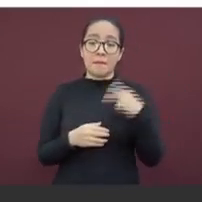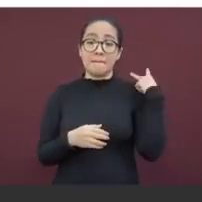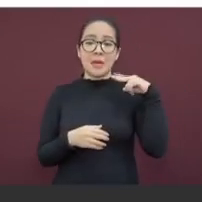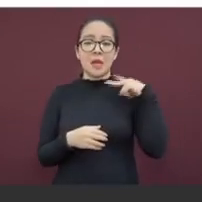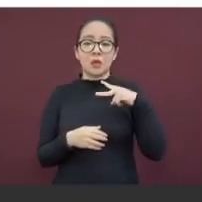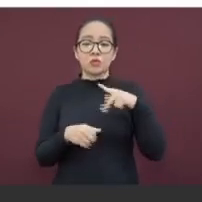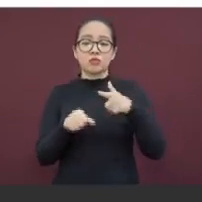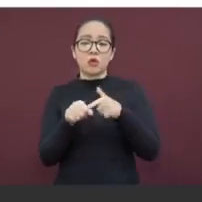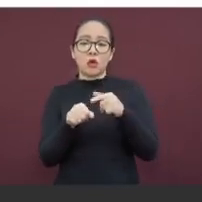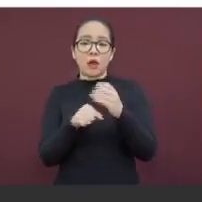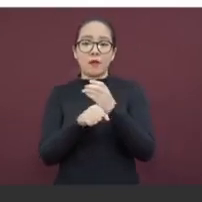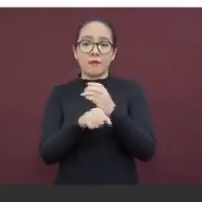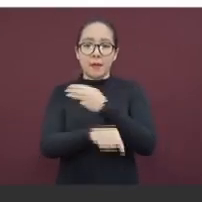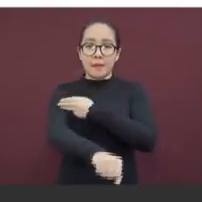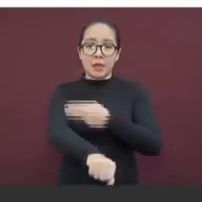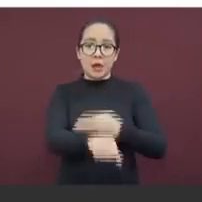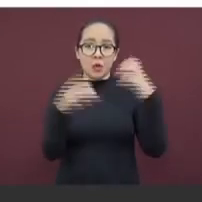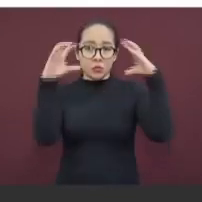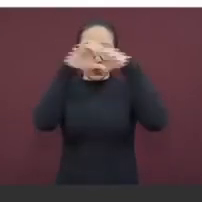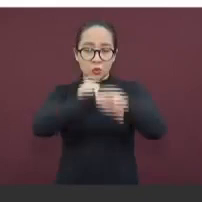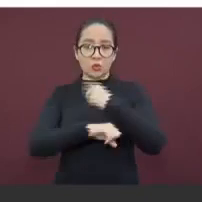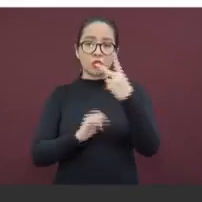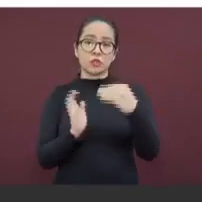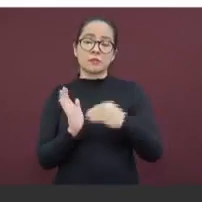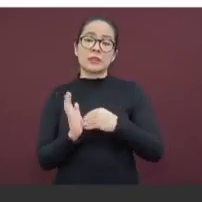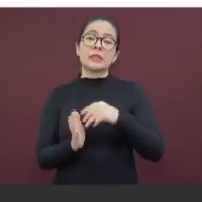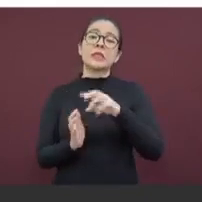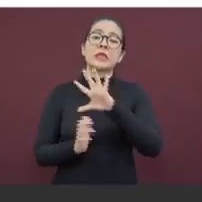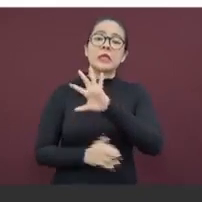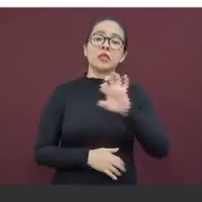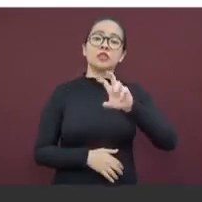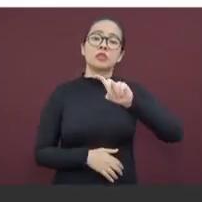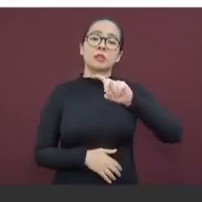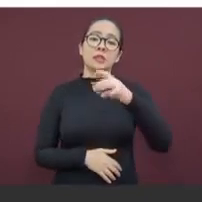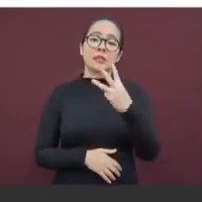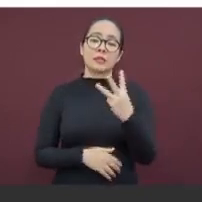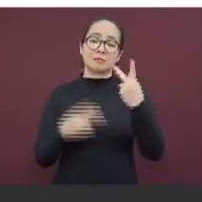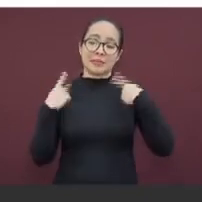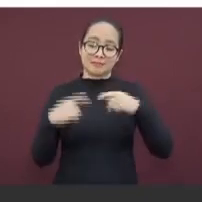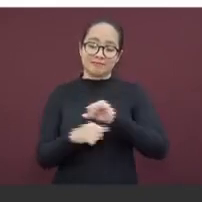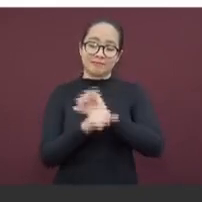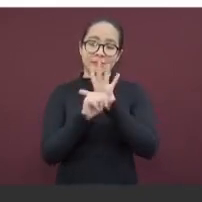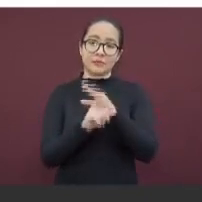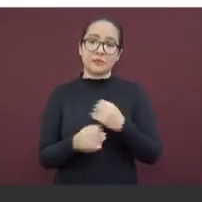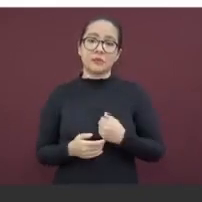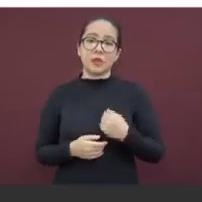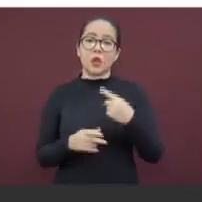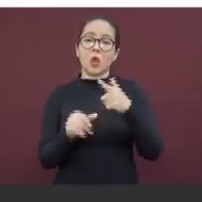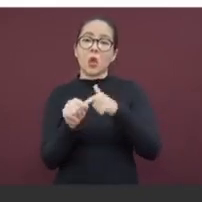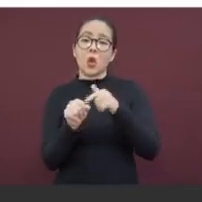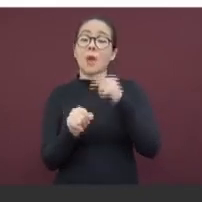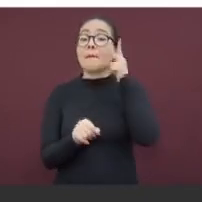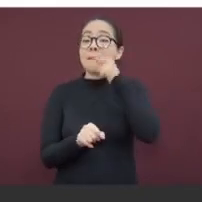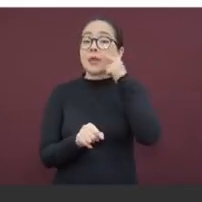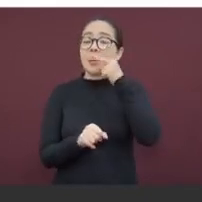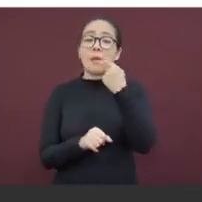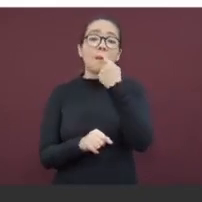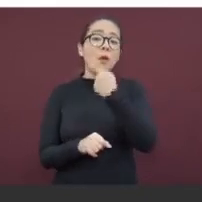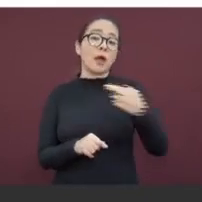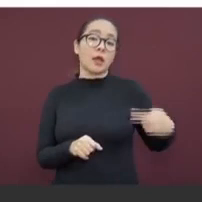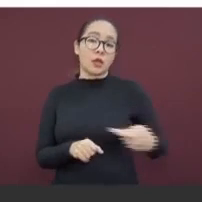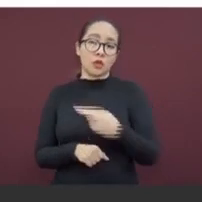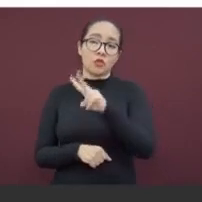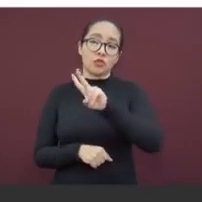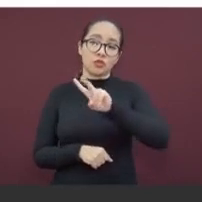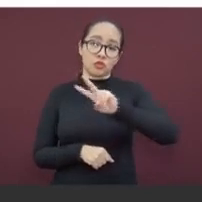color caoba con 22 mil 533 casos positivos en granate boca del río con